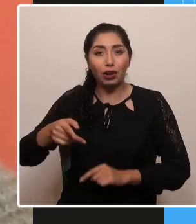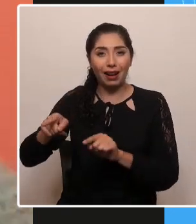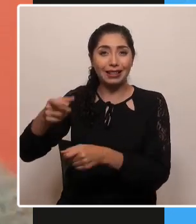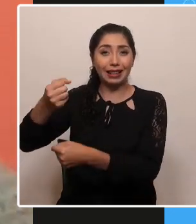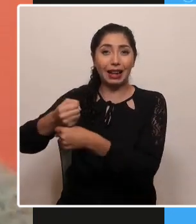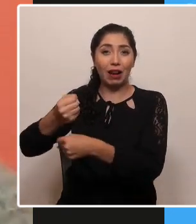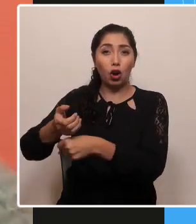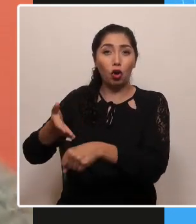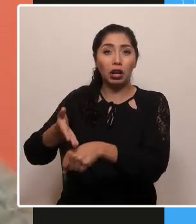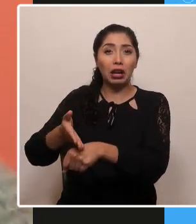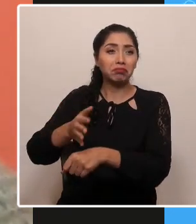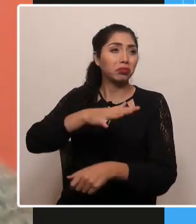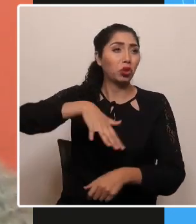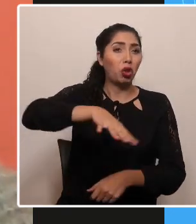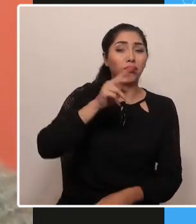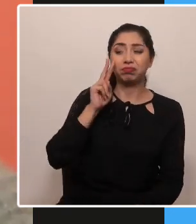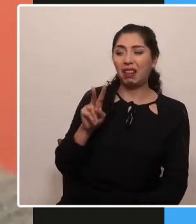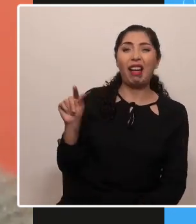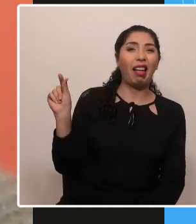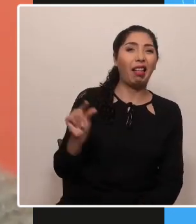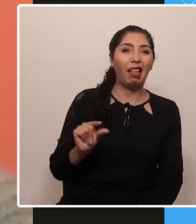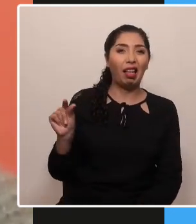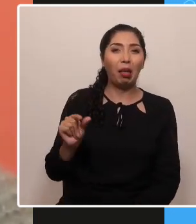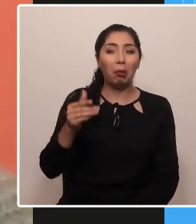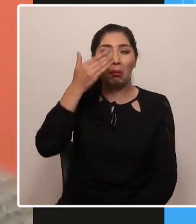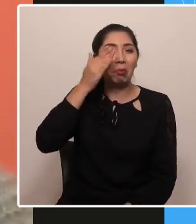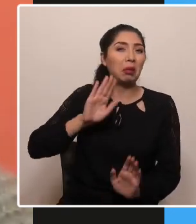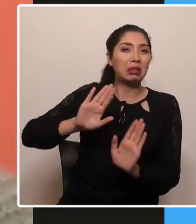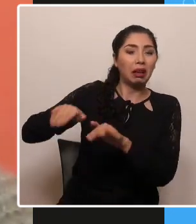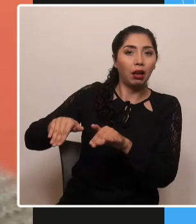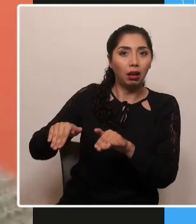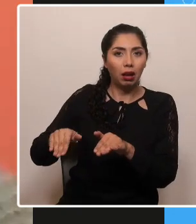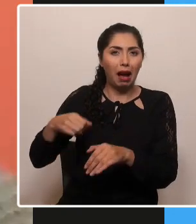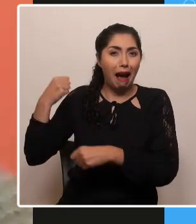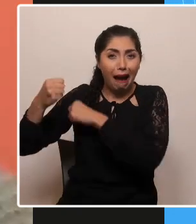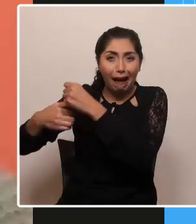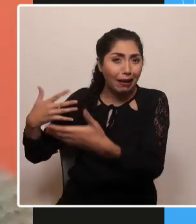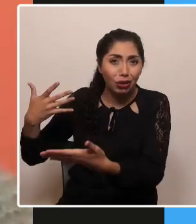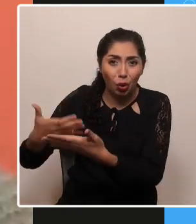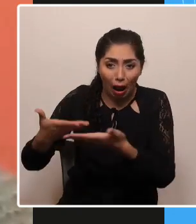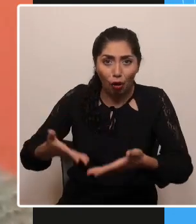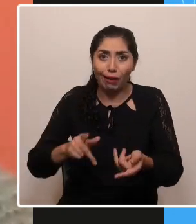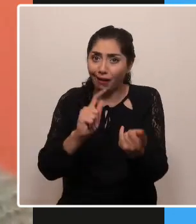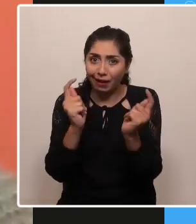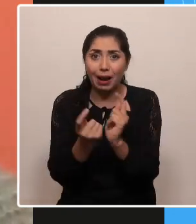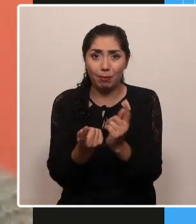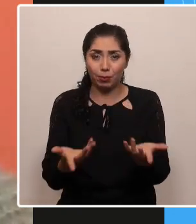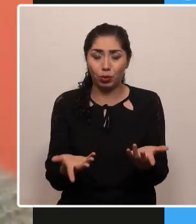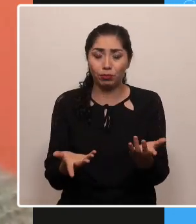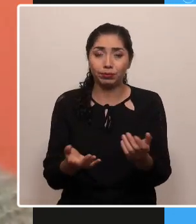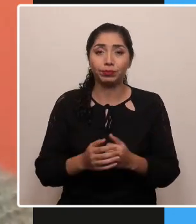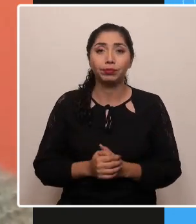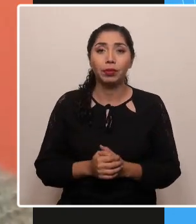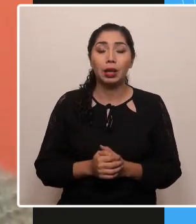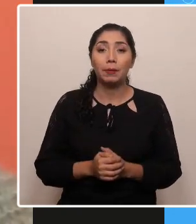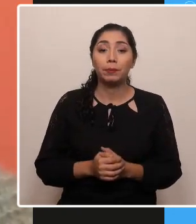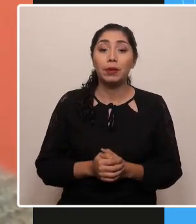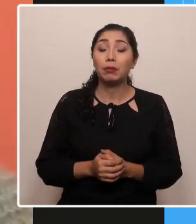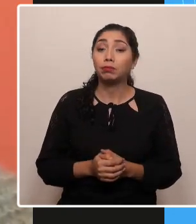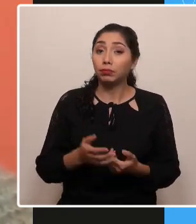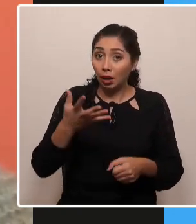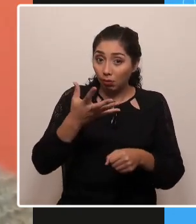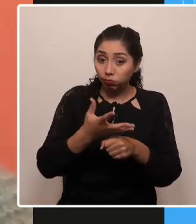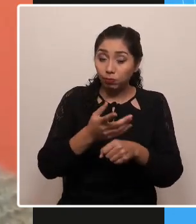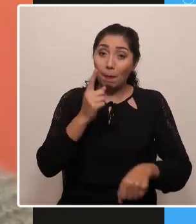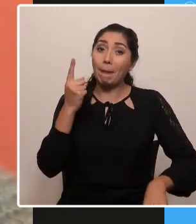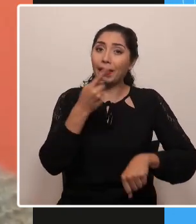infravalorado e invisibilizado por años. Estos cambios serían en diferentes niveles. Por una parte, existiría un mandato a los órganos